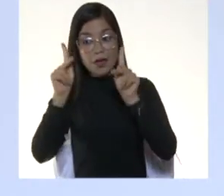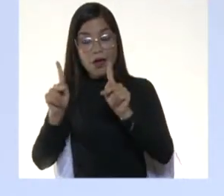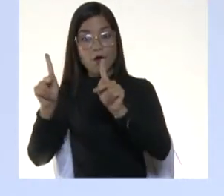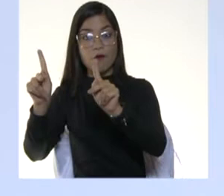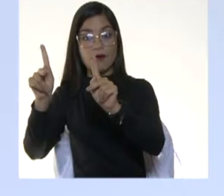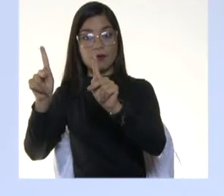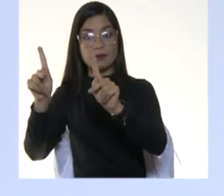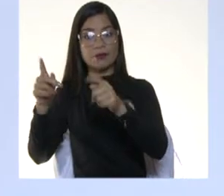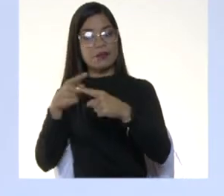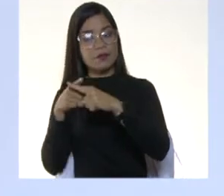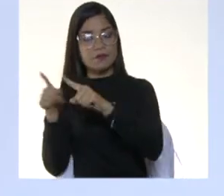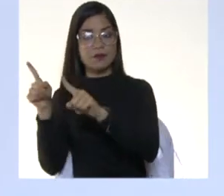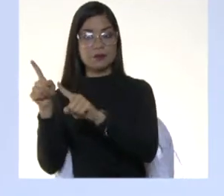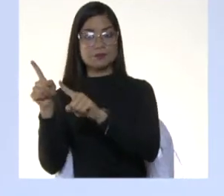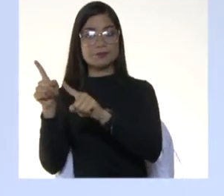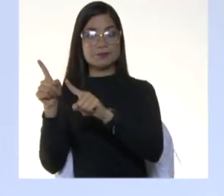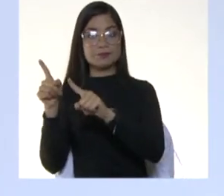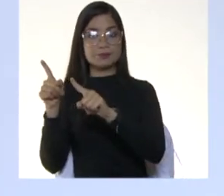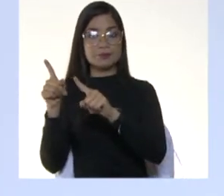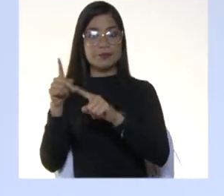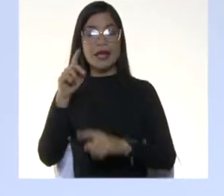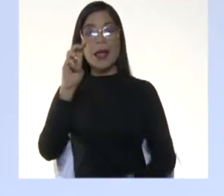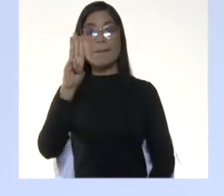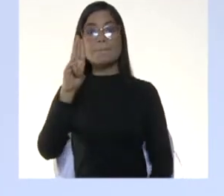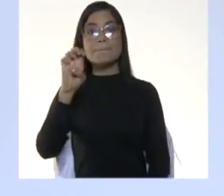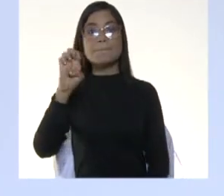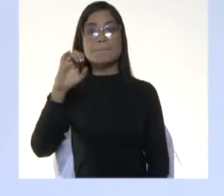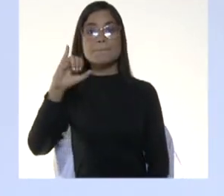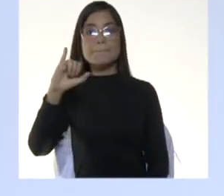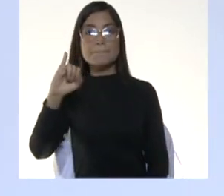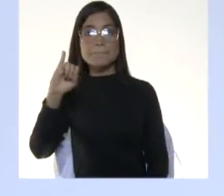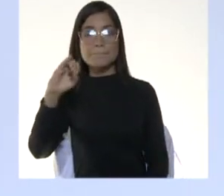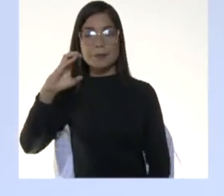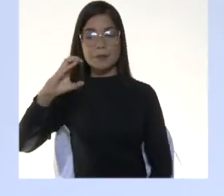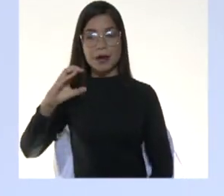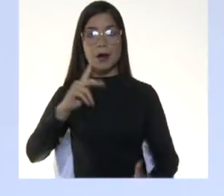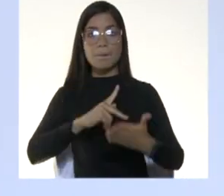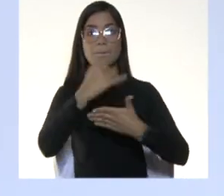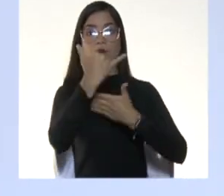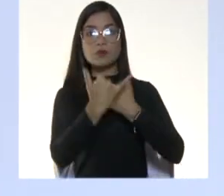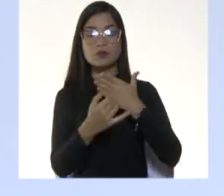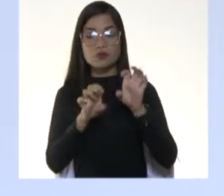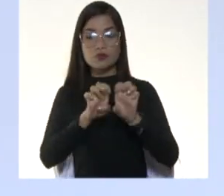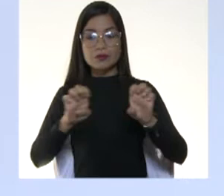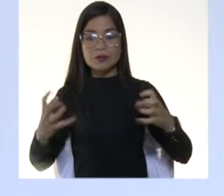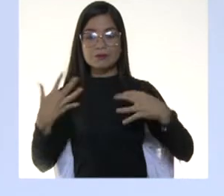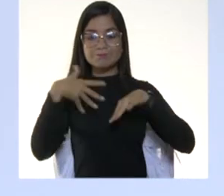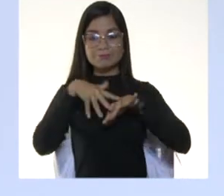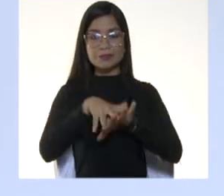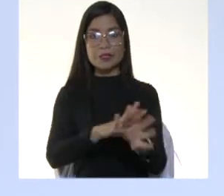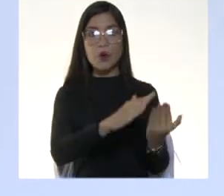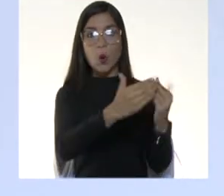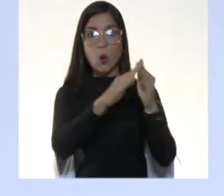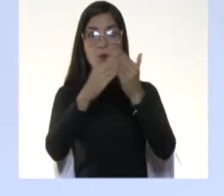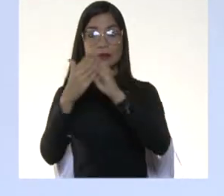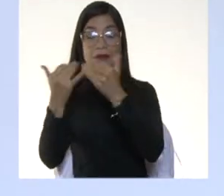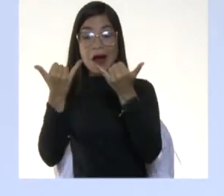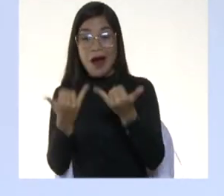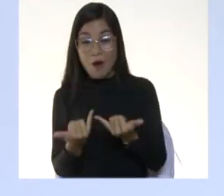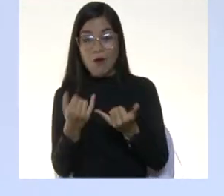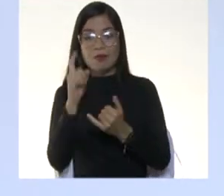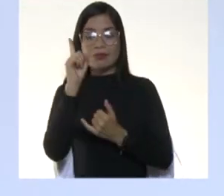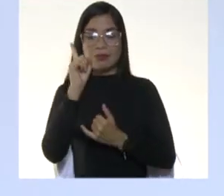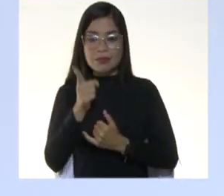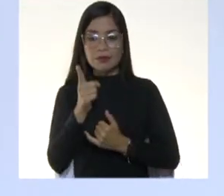del proyecto escolar, el PEI, lo que se llama Proyecto Educativo Integral Comunitario, en estos momentos debe ser fortalecido en relación a